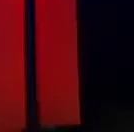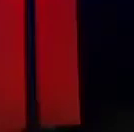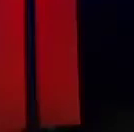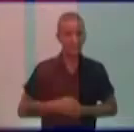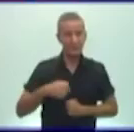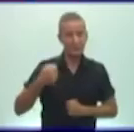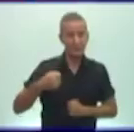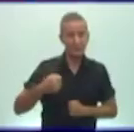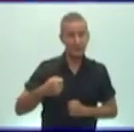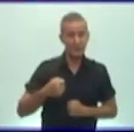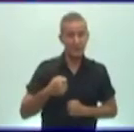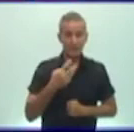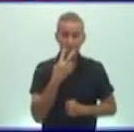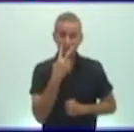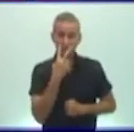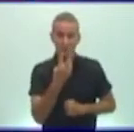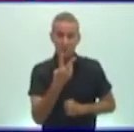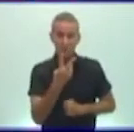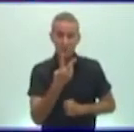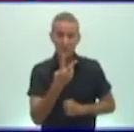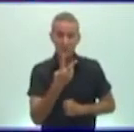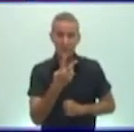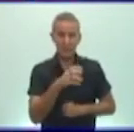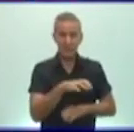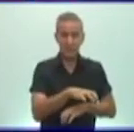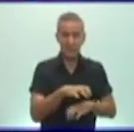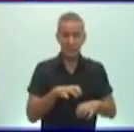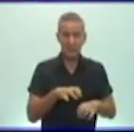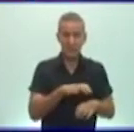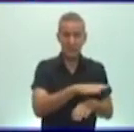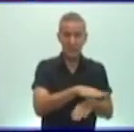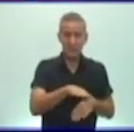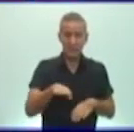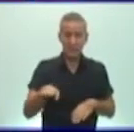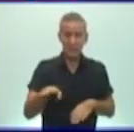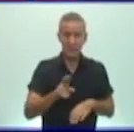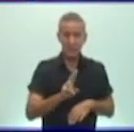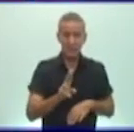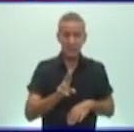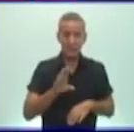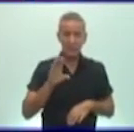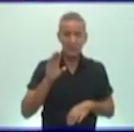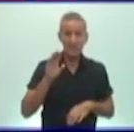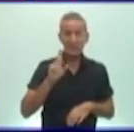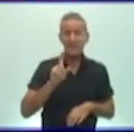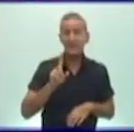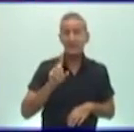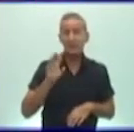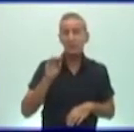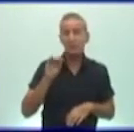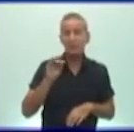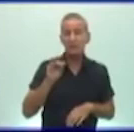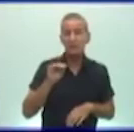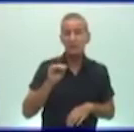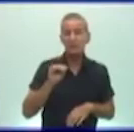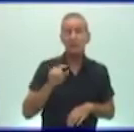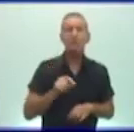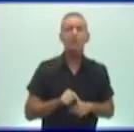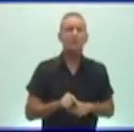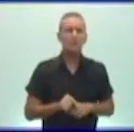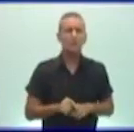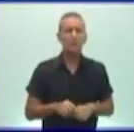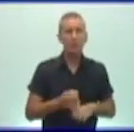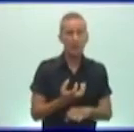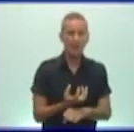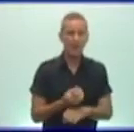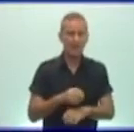deben haberse percatado que la especie marina que no se menciona en el texto es erizo. Pues bien,